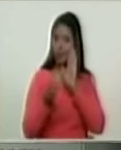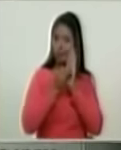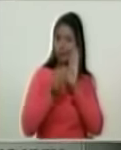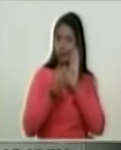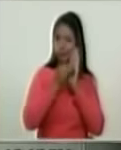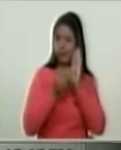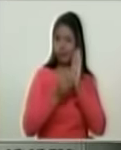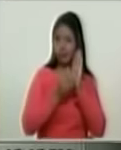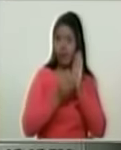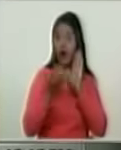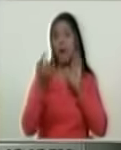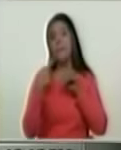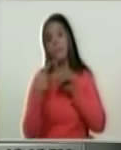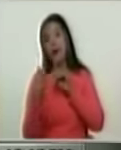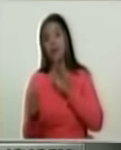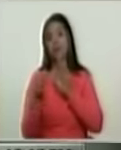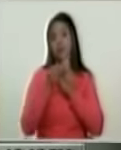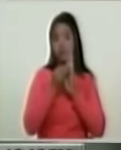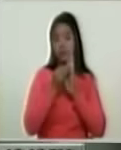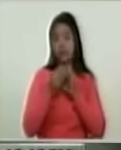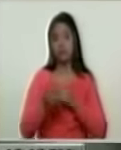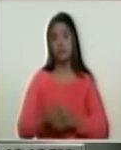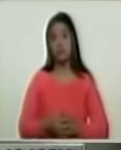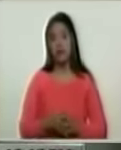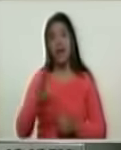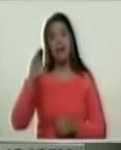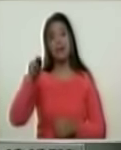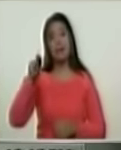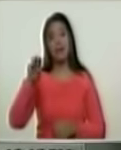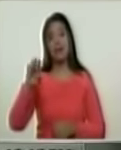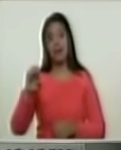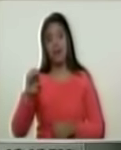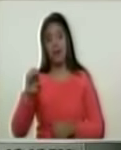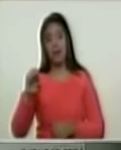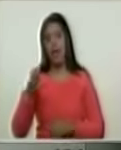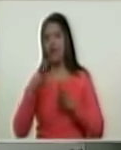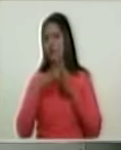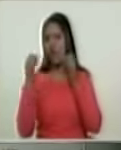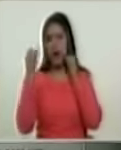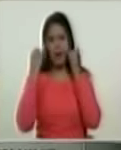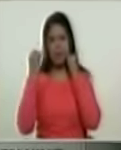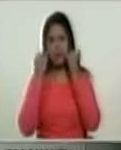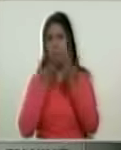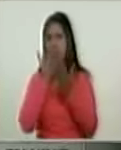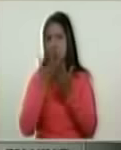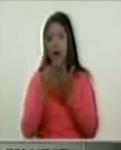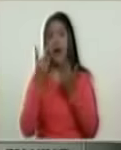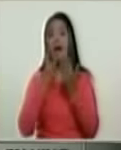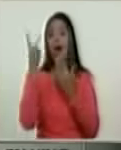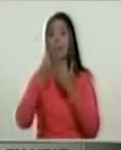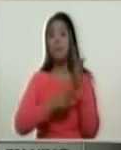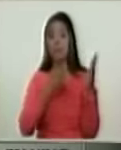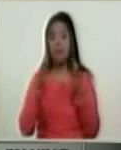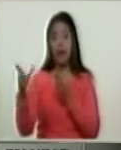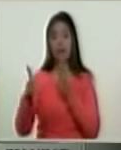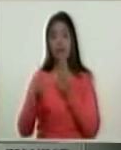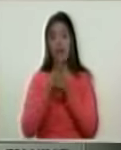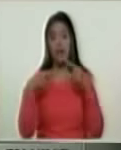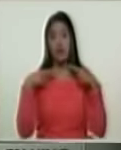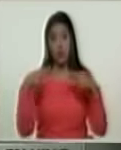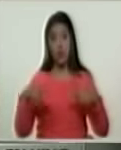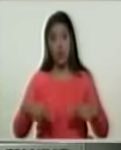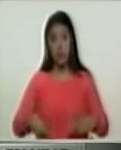con esta incorporación del poder electoral y sus aportes al Plan Nacional de Derechos Humanos,